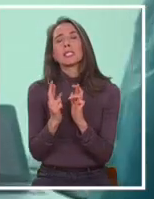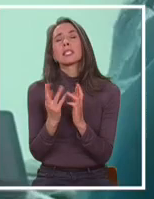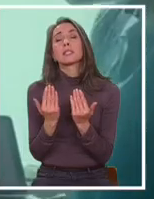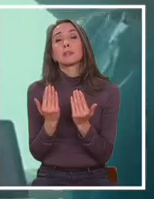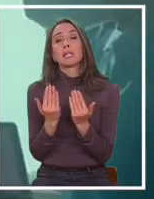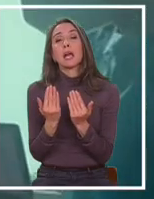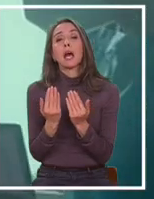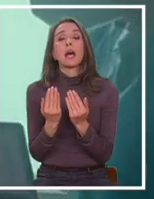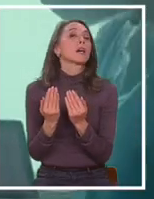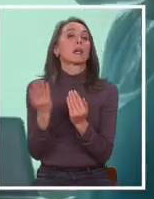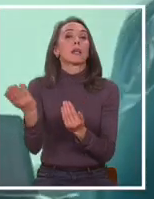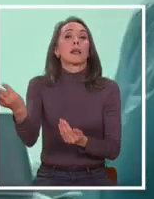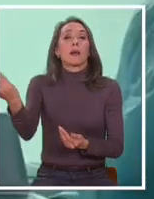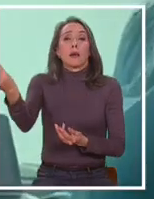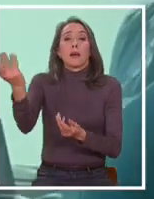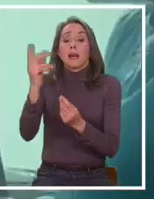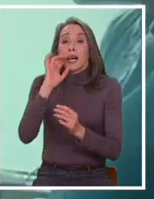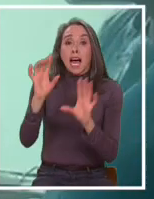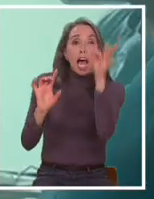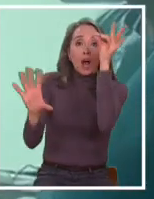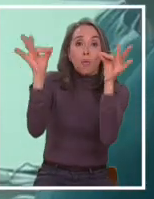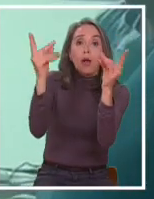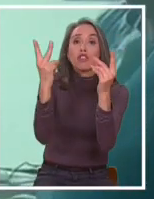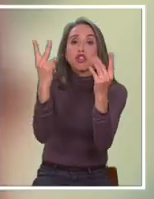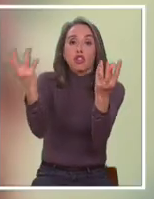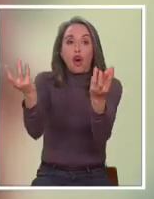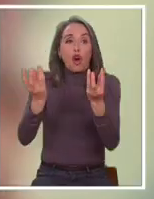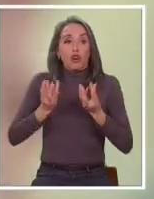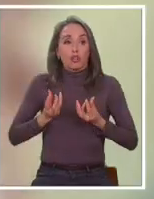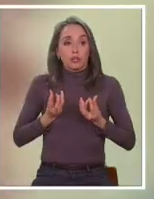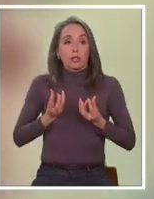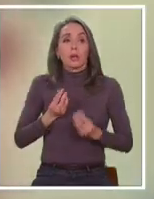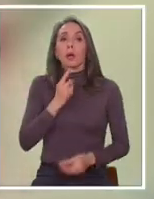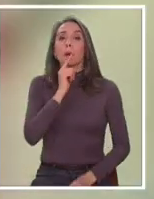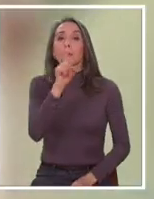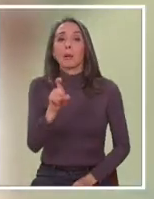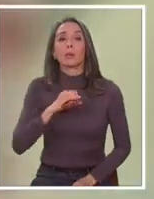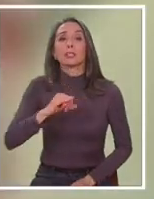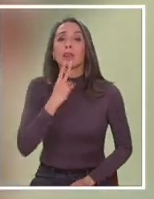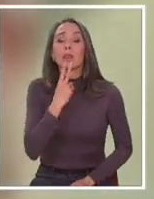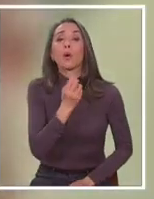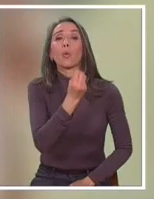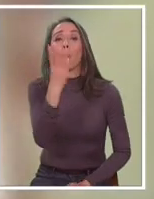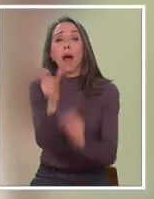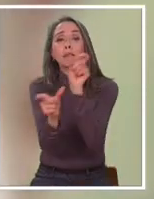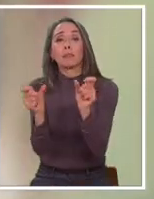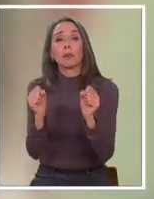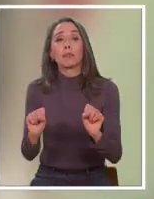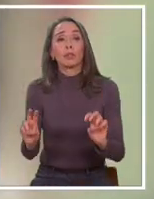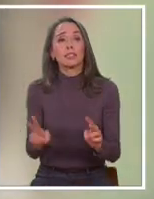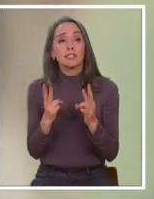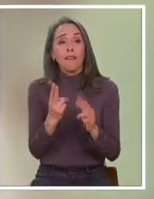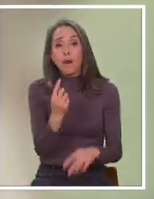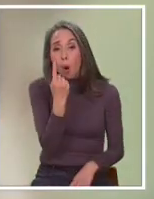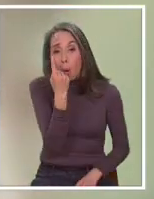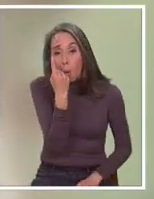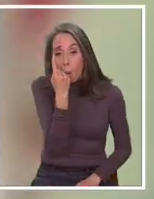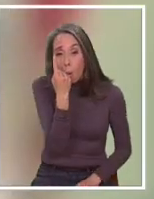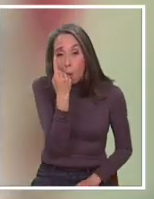aparezcan los dos órganos que necesita para seguir viviendo. ¿Cuántas personas podríamos salvar con